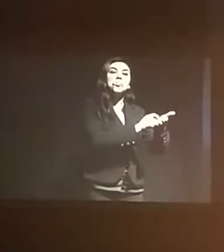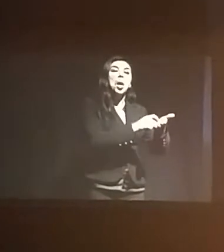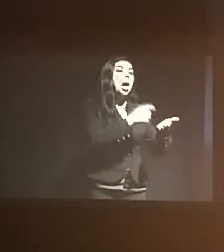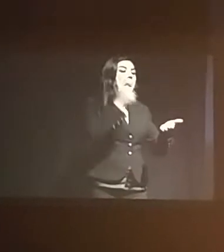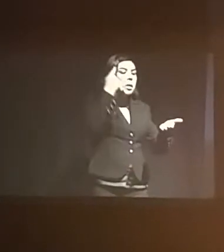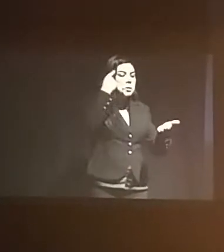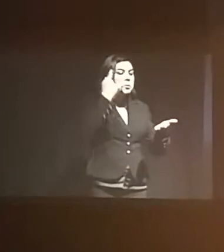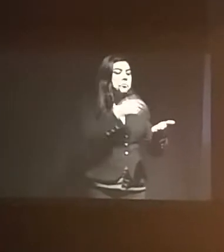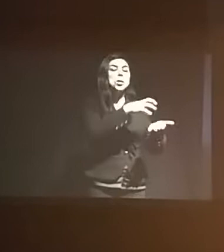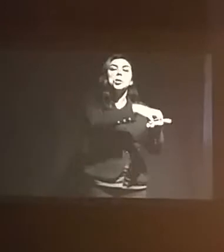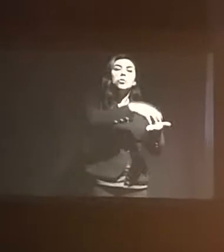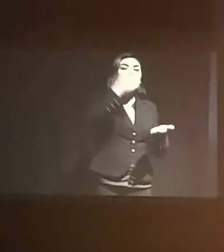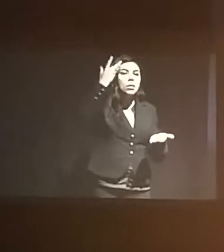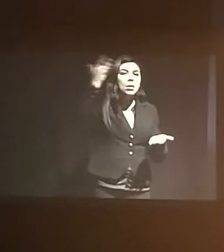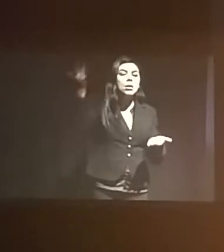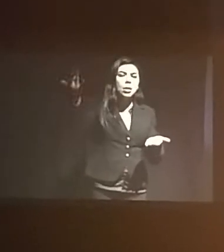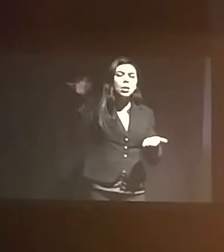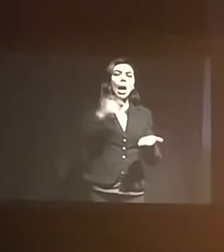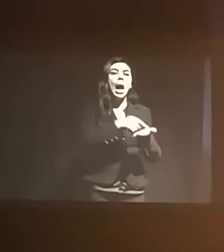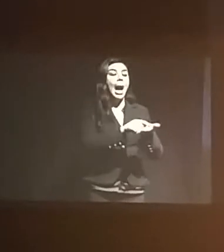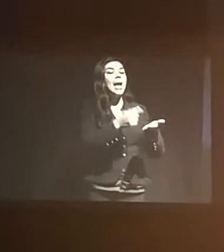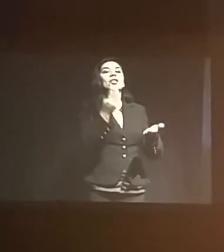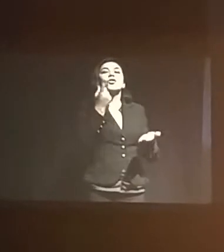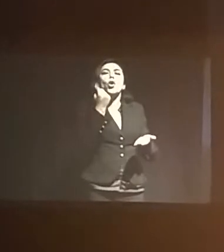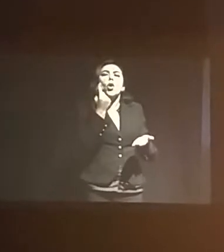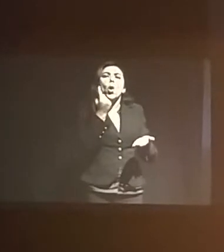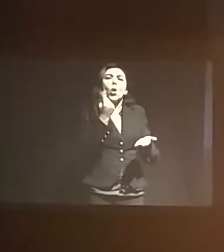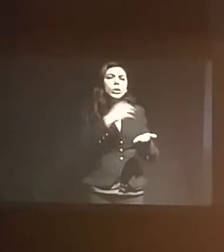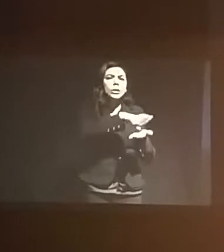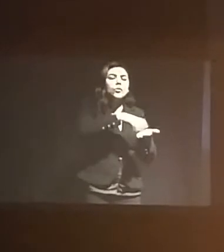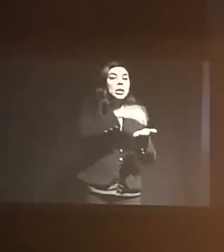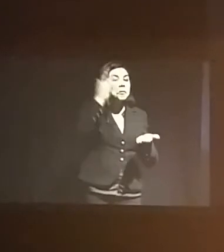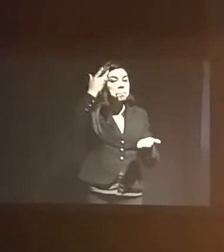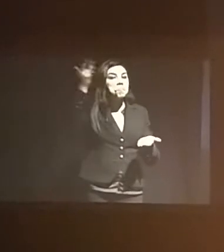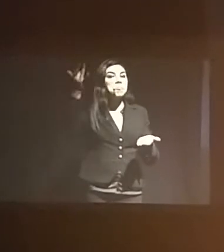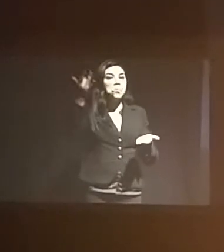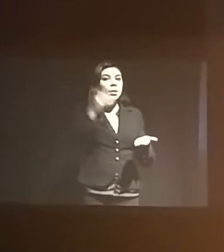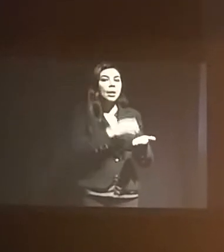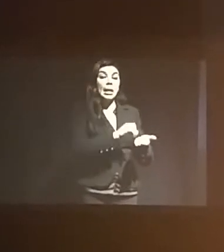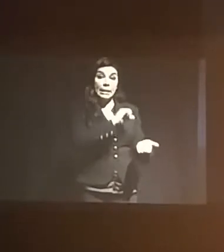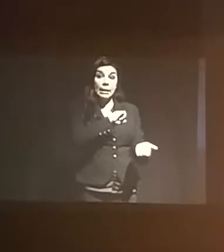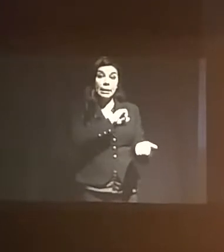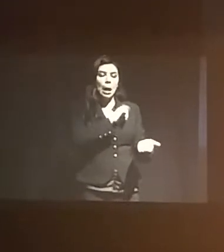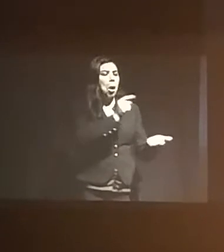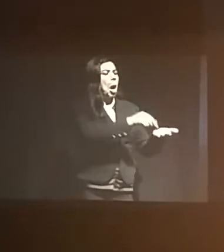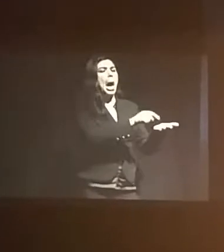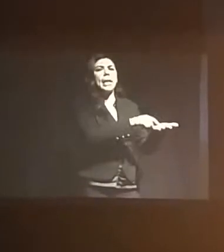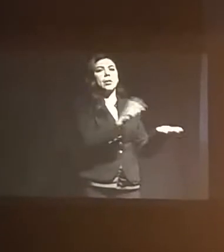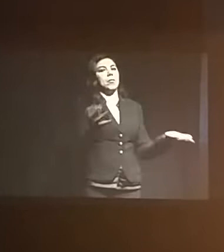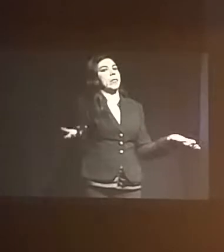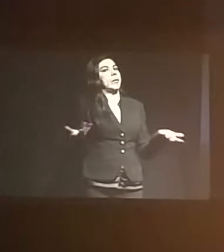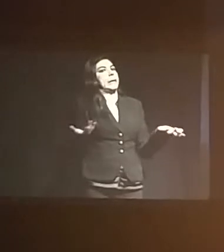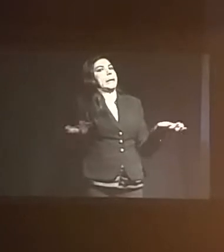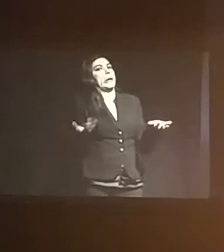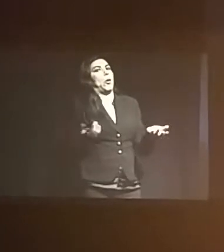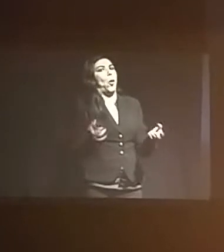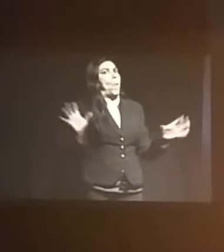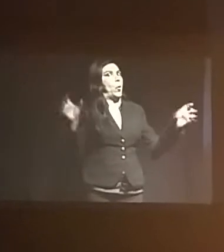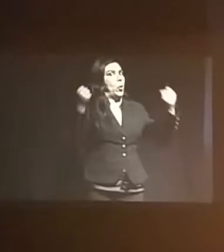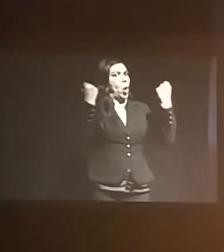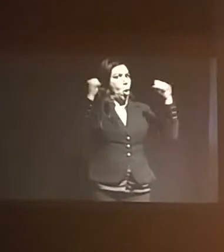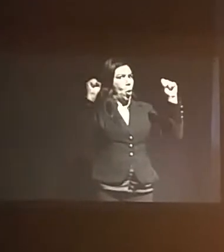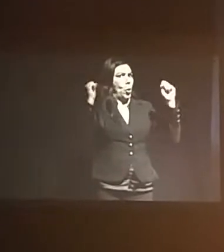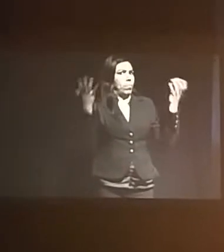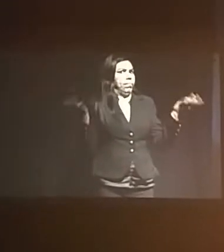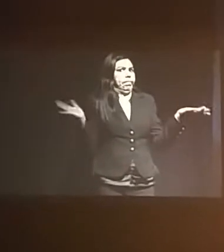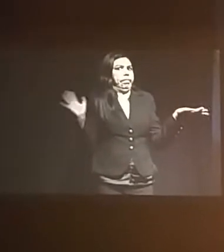ciudad inteligente y hay ya un listado de 11 ciudades inteligentes. En un momento Santiago estaba metida ahí, yo no sé cómo lo había logrado, pero el otro día